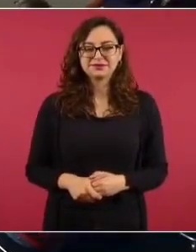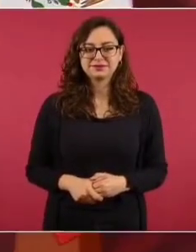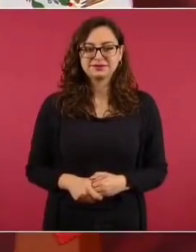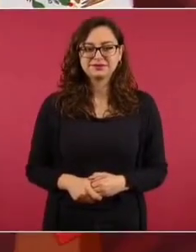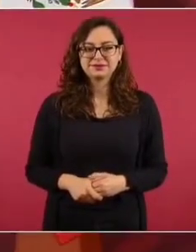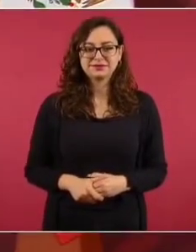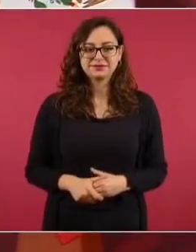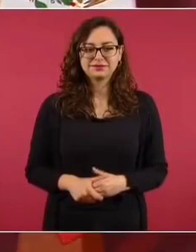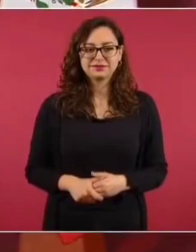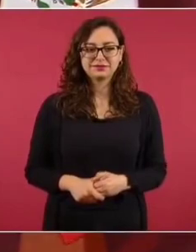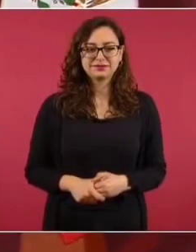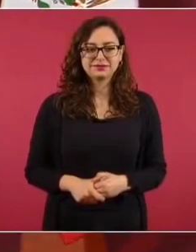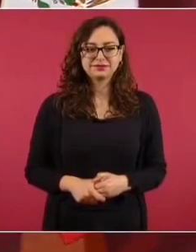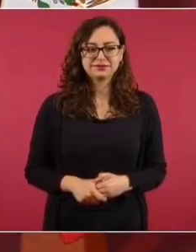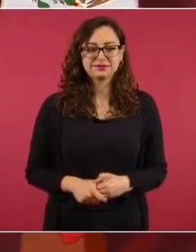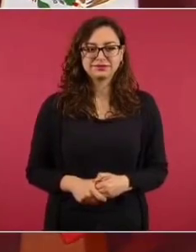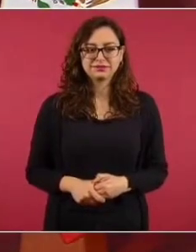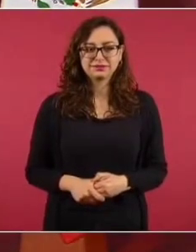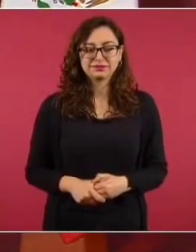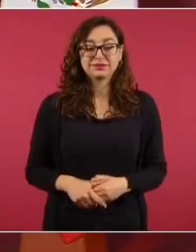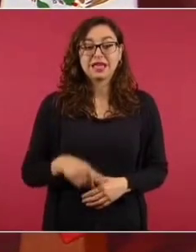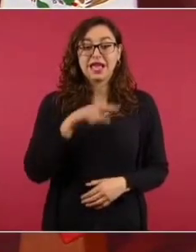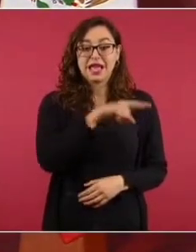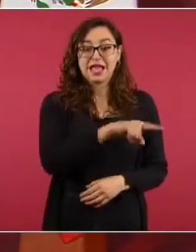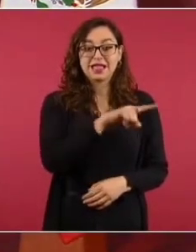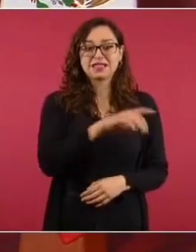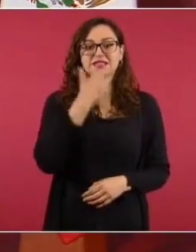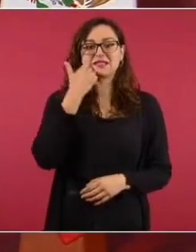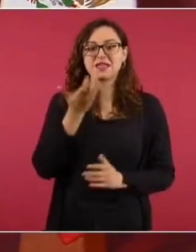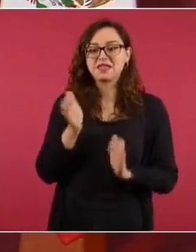quería entrar al ejército